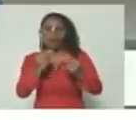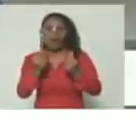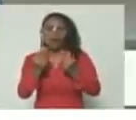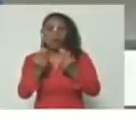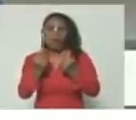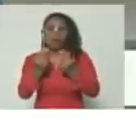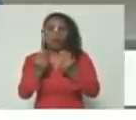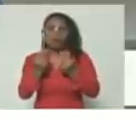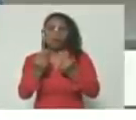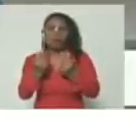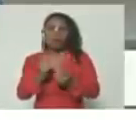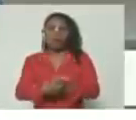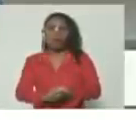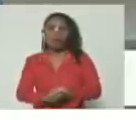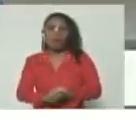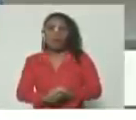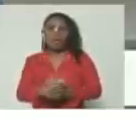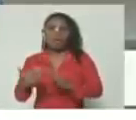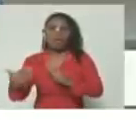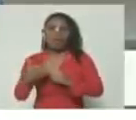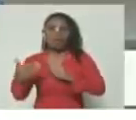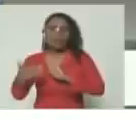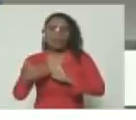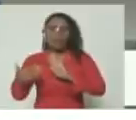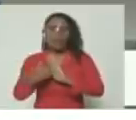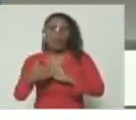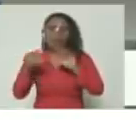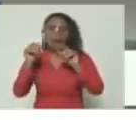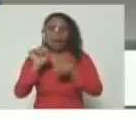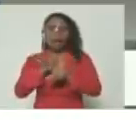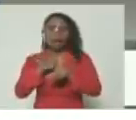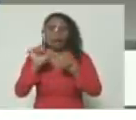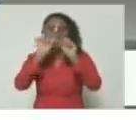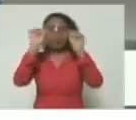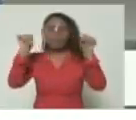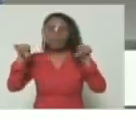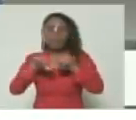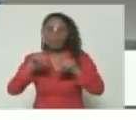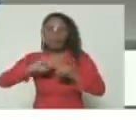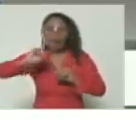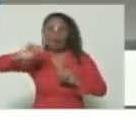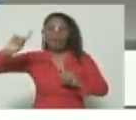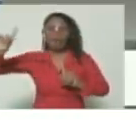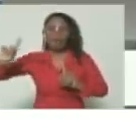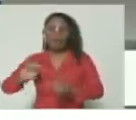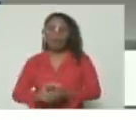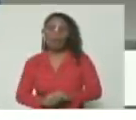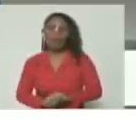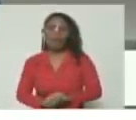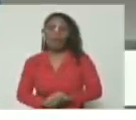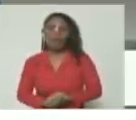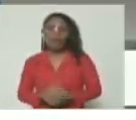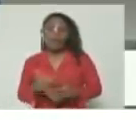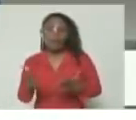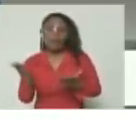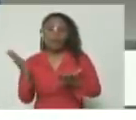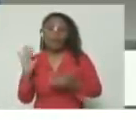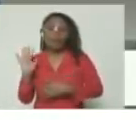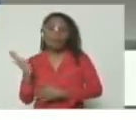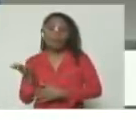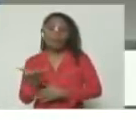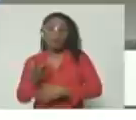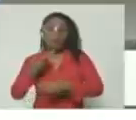de ataque al sistema eléctrico, y a los servicios